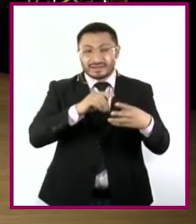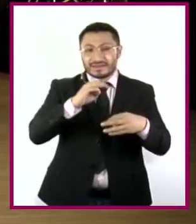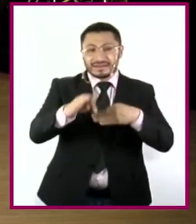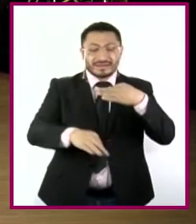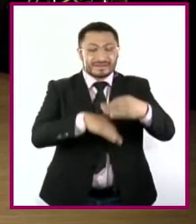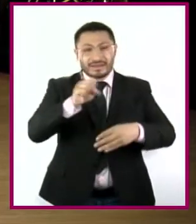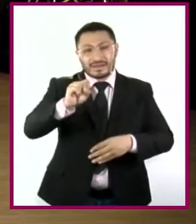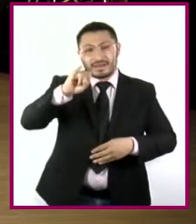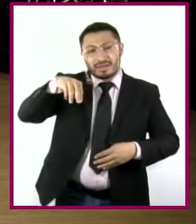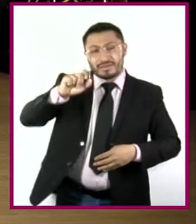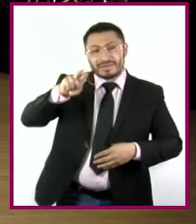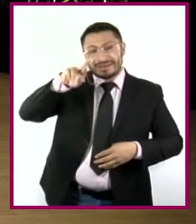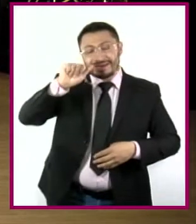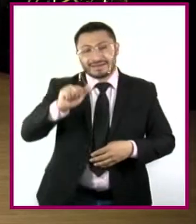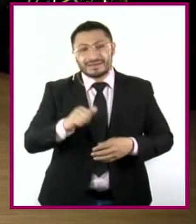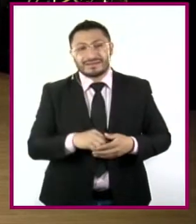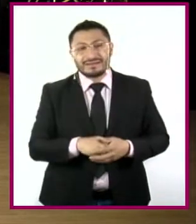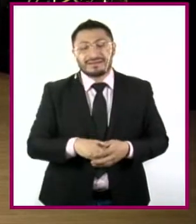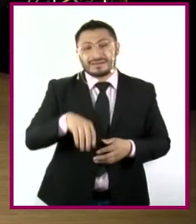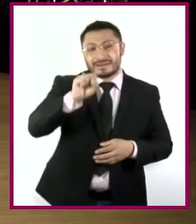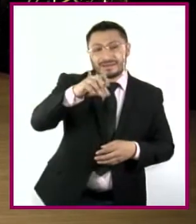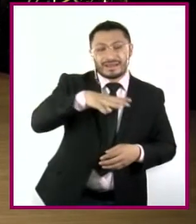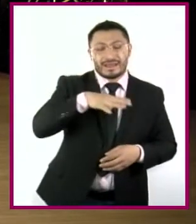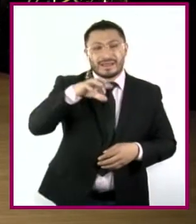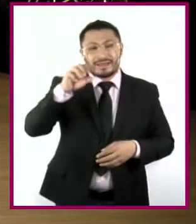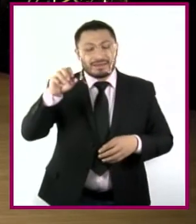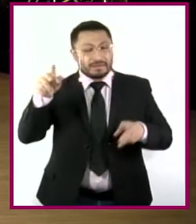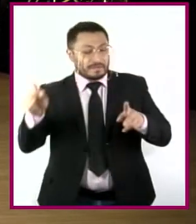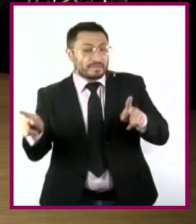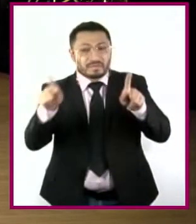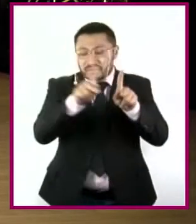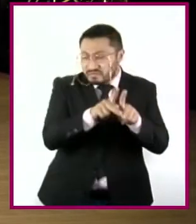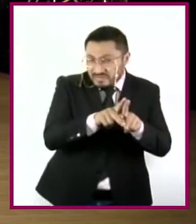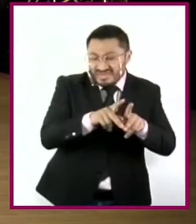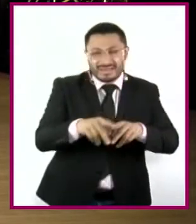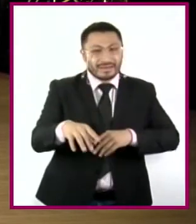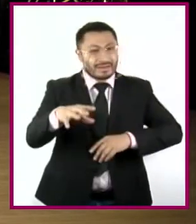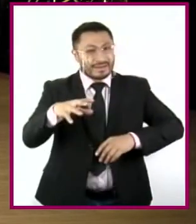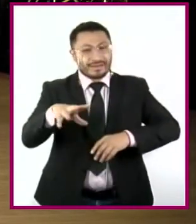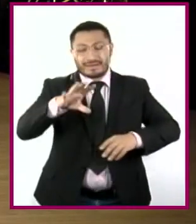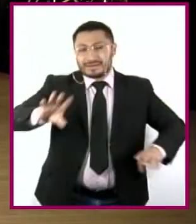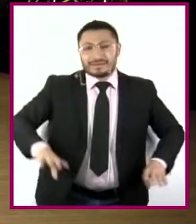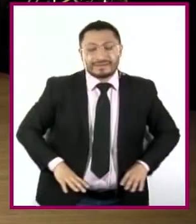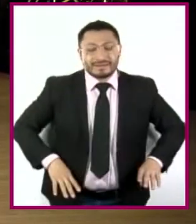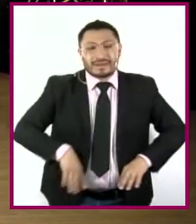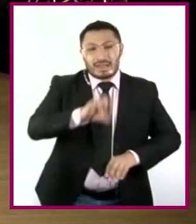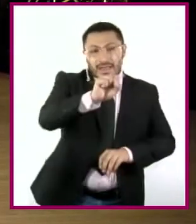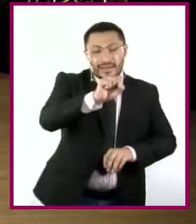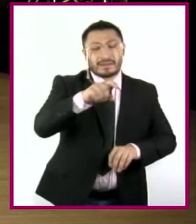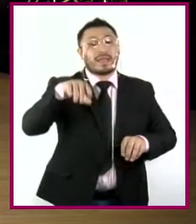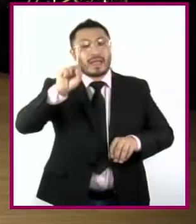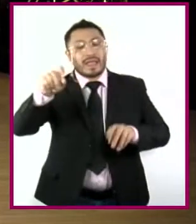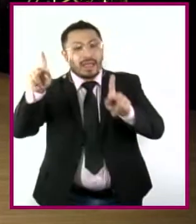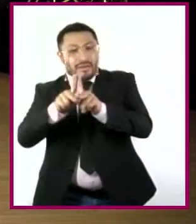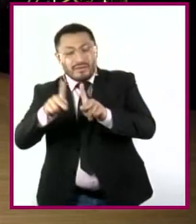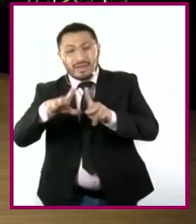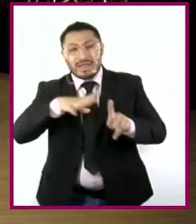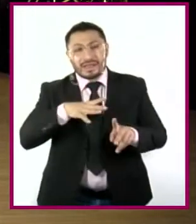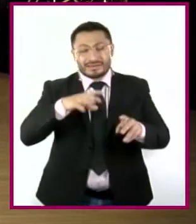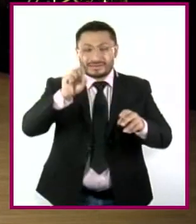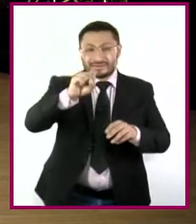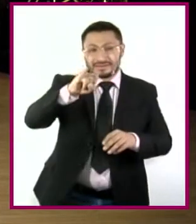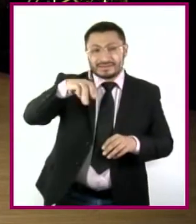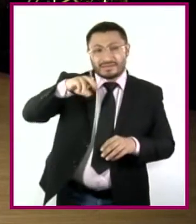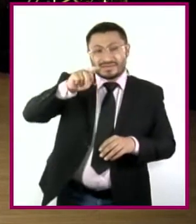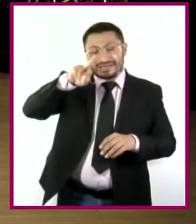simetría S existe una simetría inversa, S', tal que la composición de S y S' nos da la simetría de identidad.